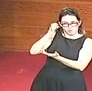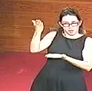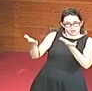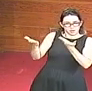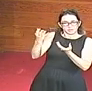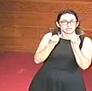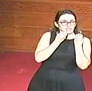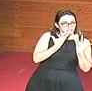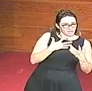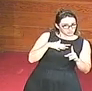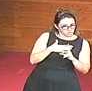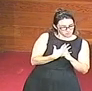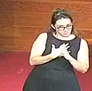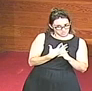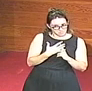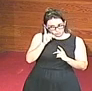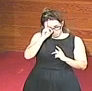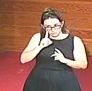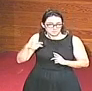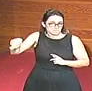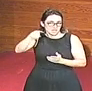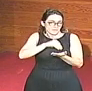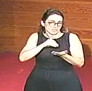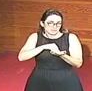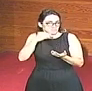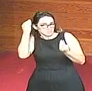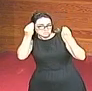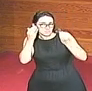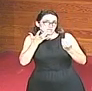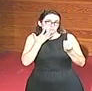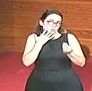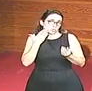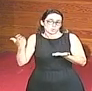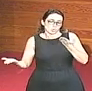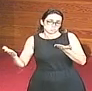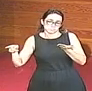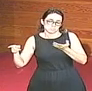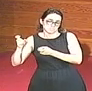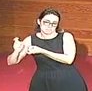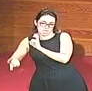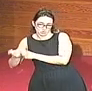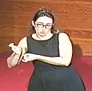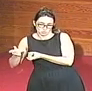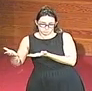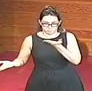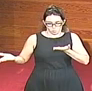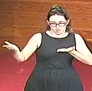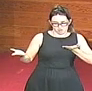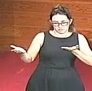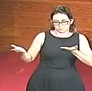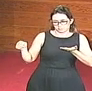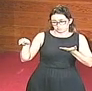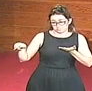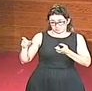No sé si os lo habéis planteado alguna vez, claro, porque si nos comparamos, por ejemplo, con México, donde en lo que llevamos de año han